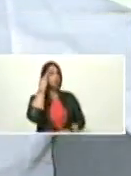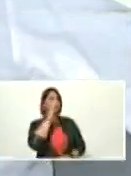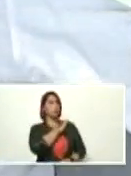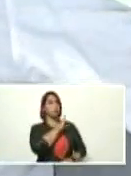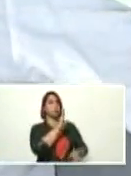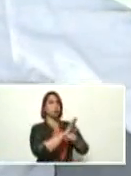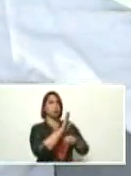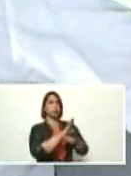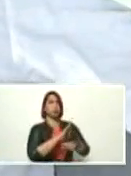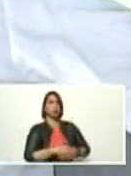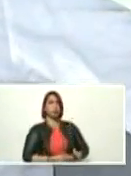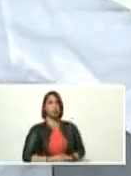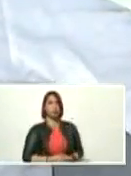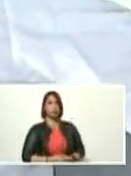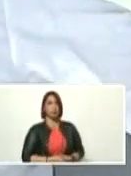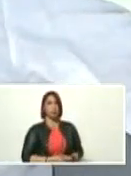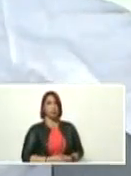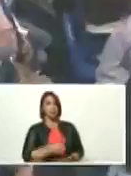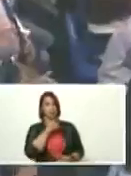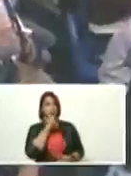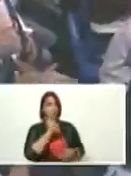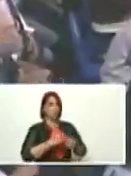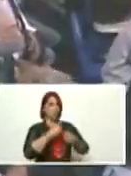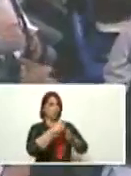patrimonio, a quienes la integran,